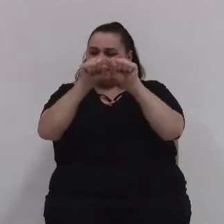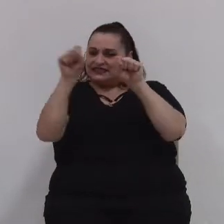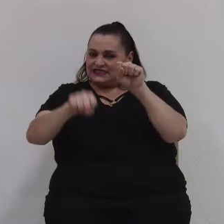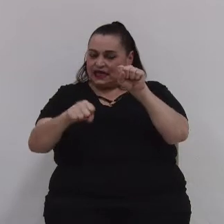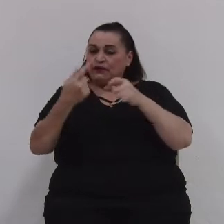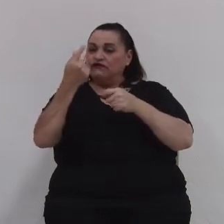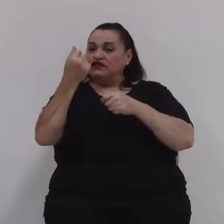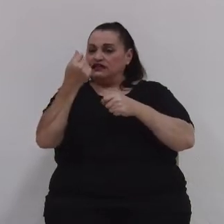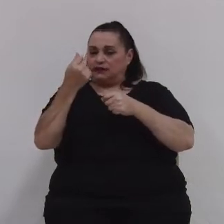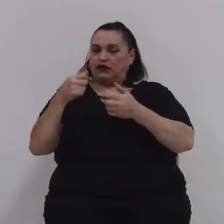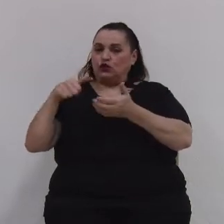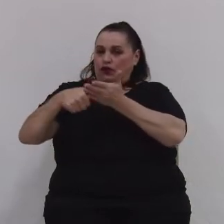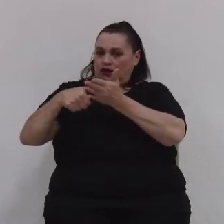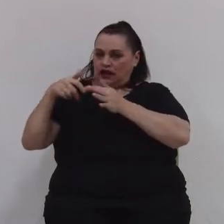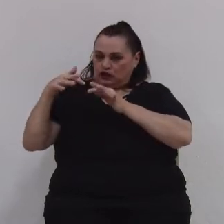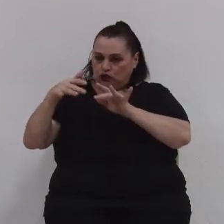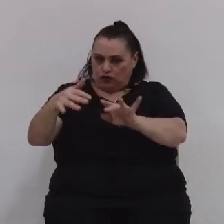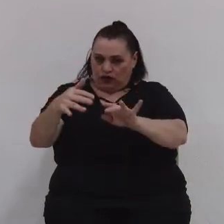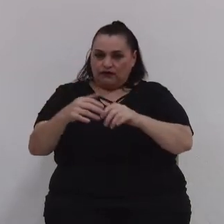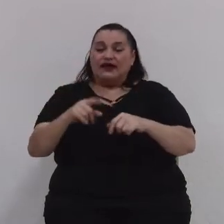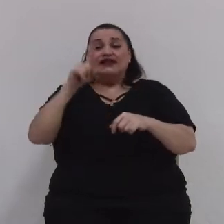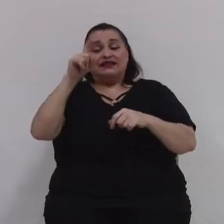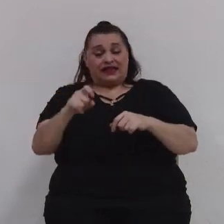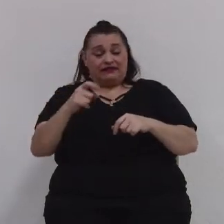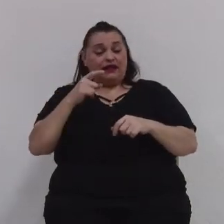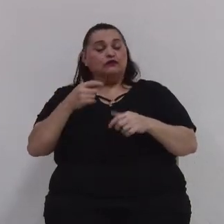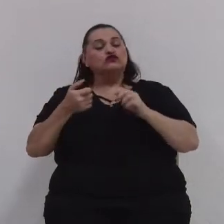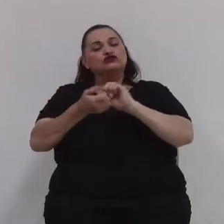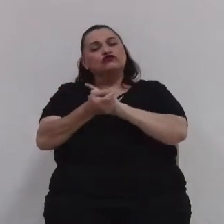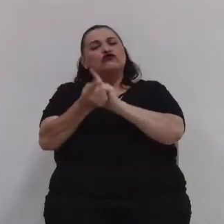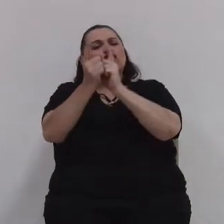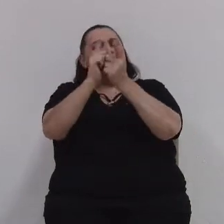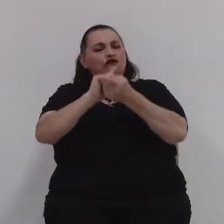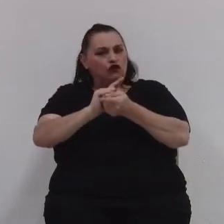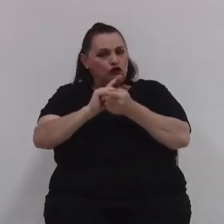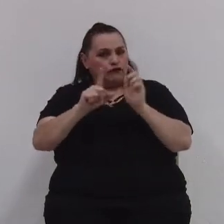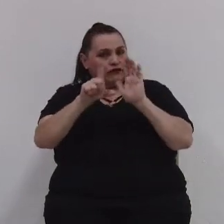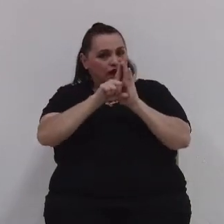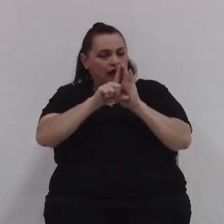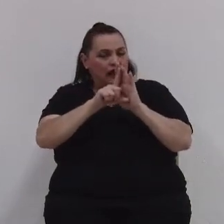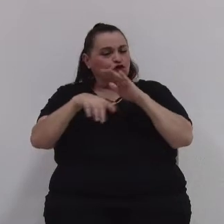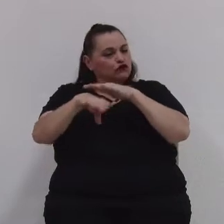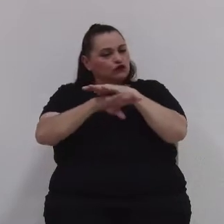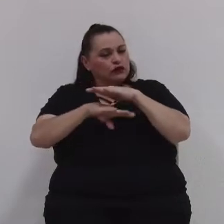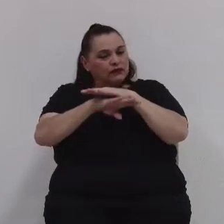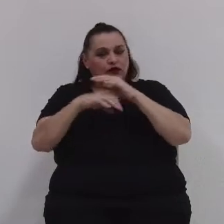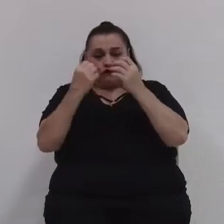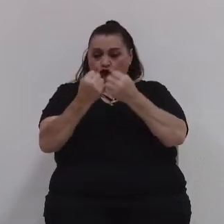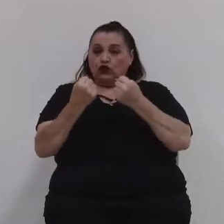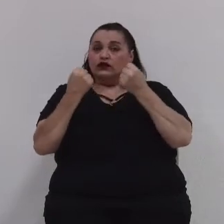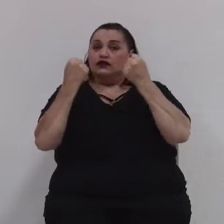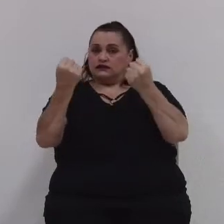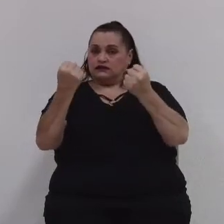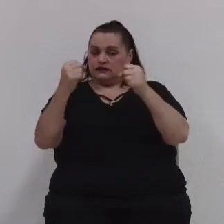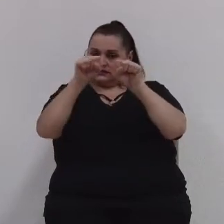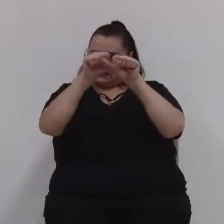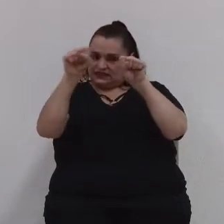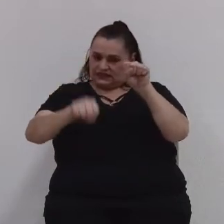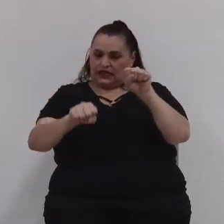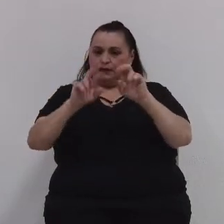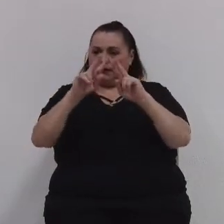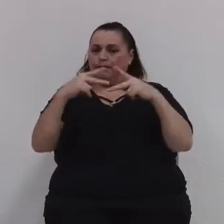electoral también y hay que entrar en una reforma que para nosotros es fundamental de fortalecimiento del sistema de